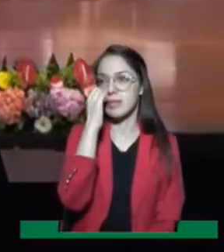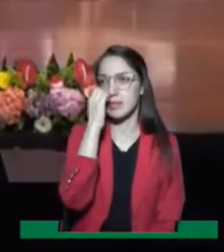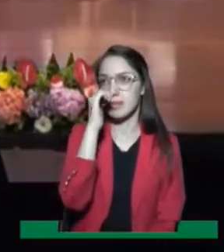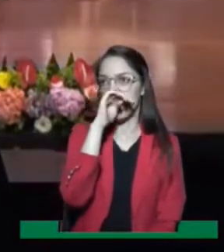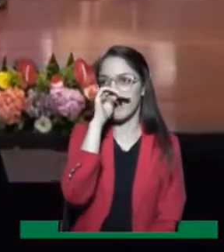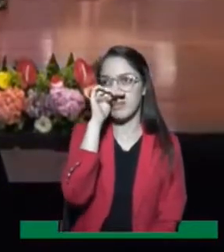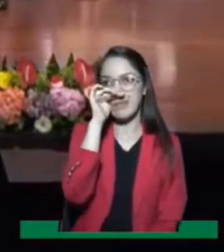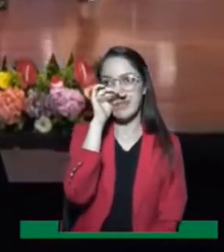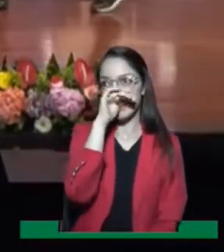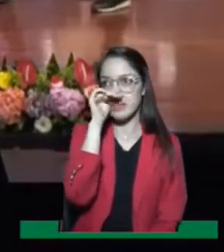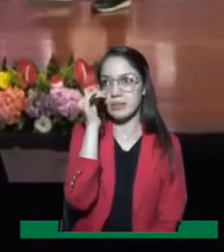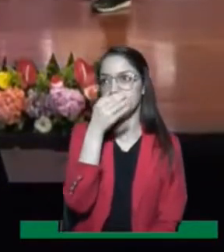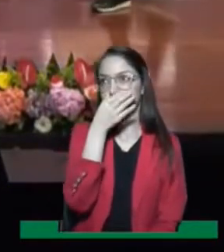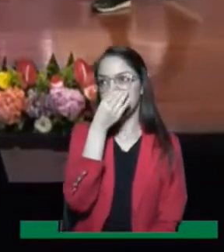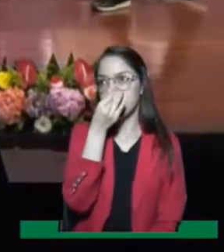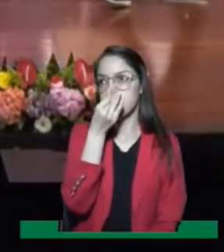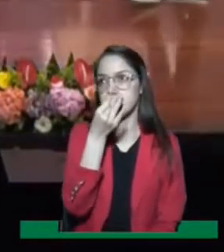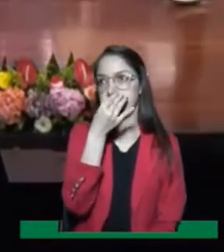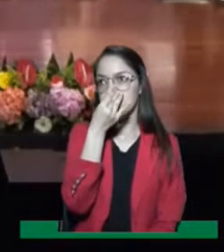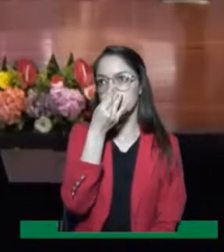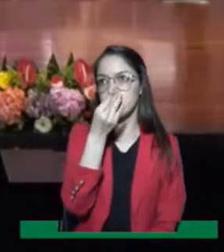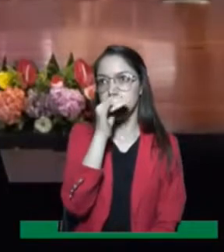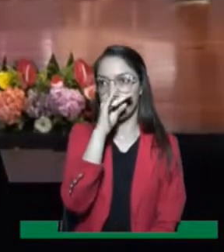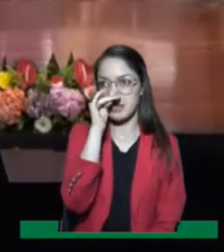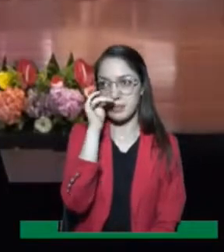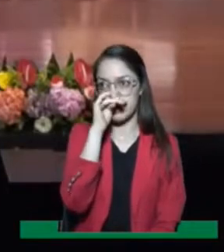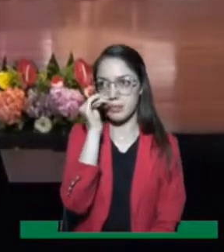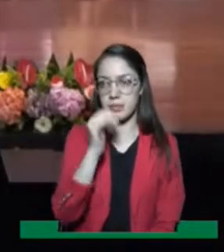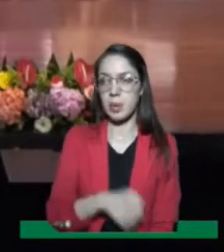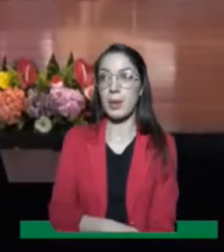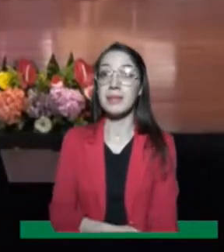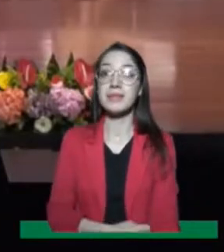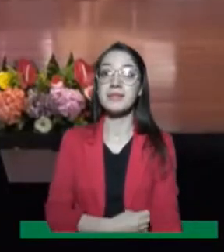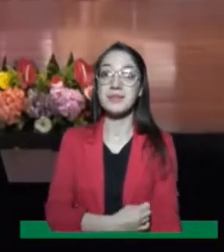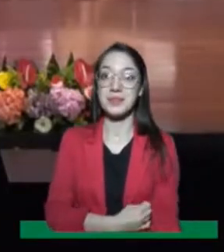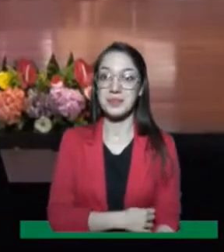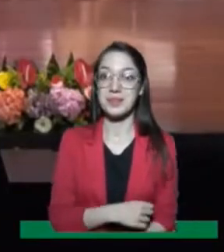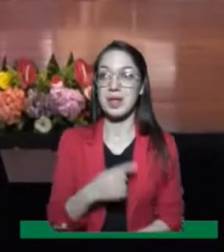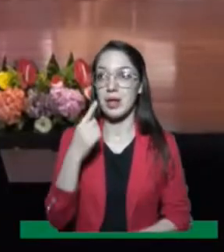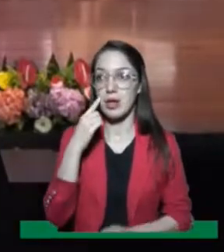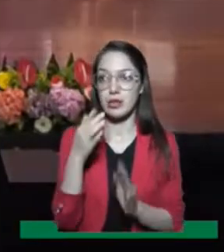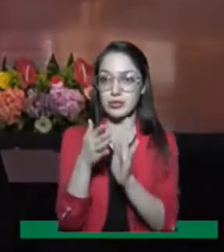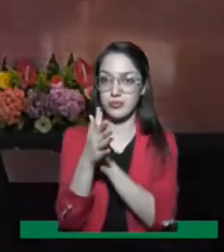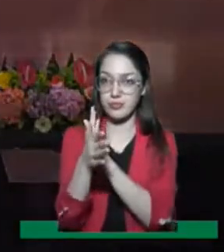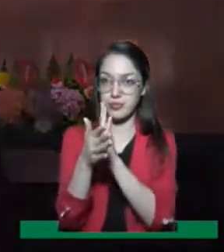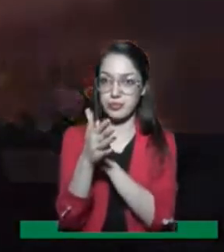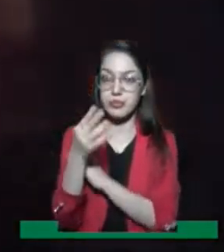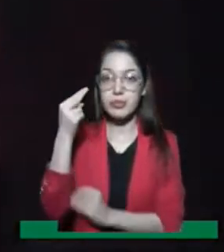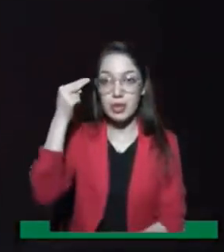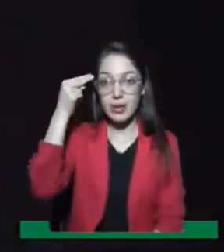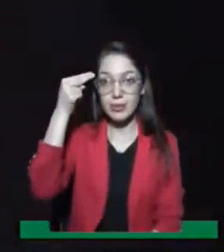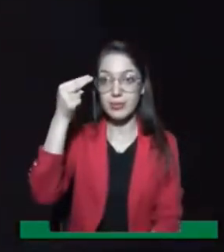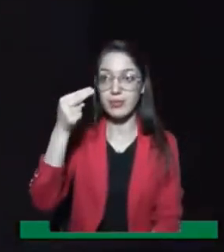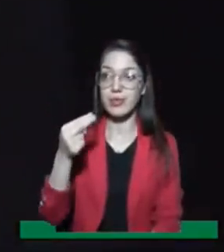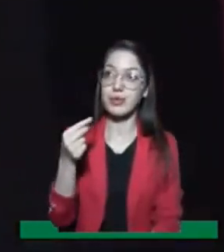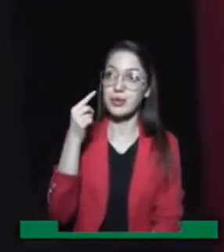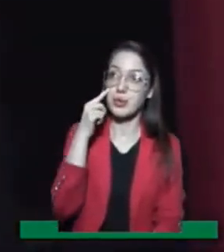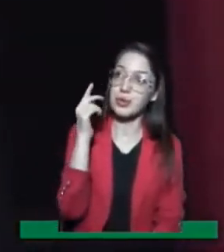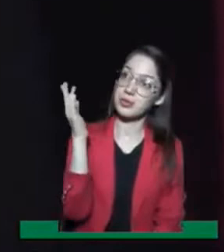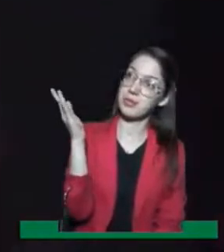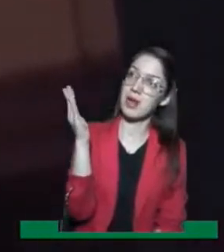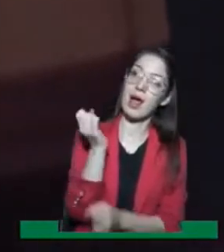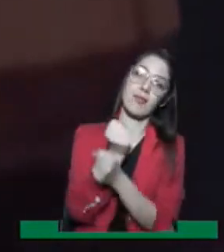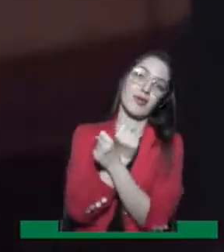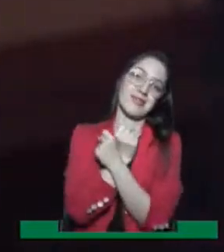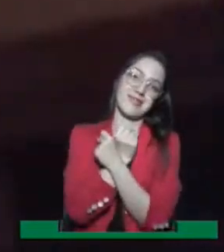voy a colocar por acá quiero exponer sobre una historia como ven hay una historia de amor